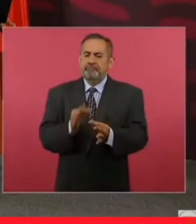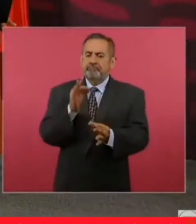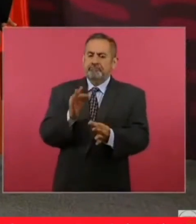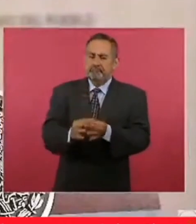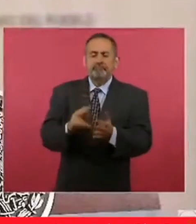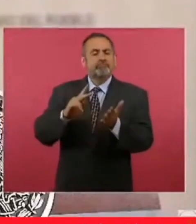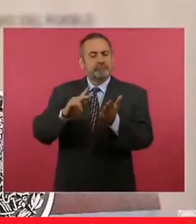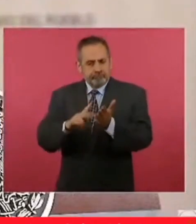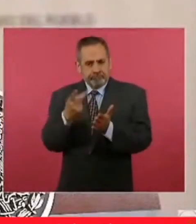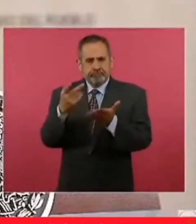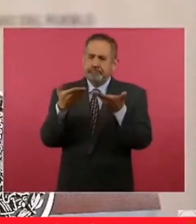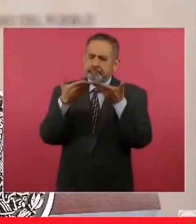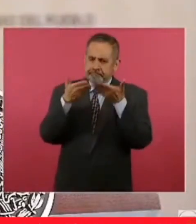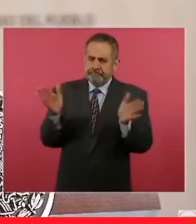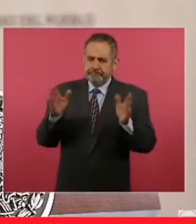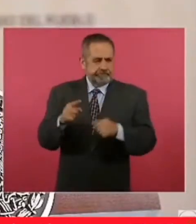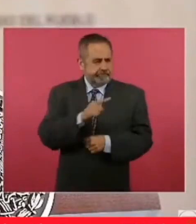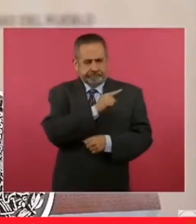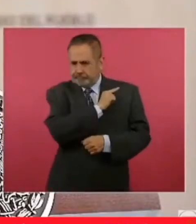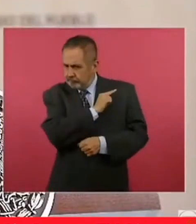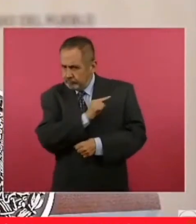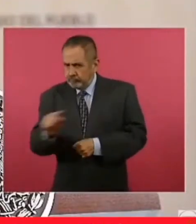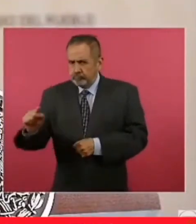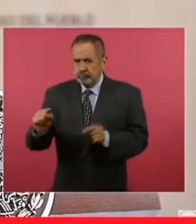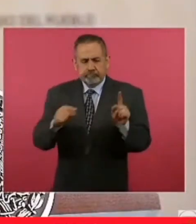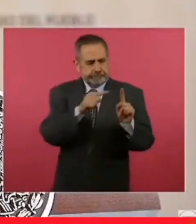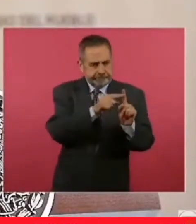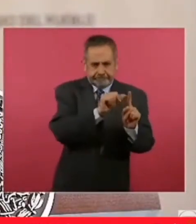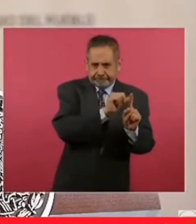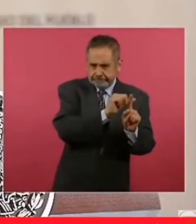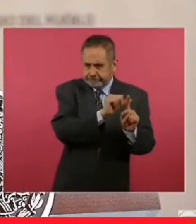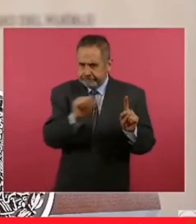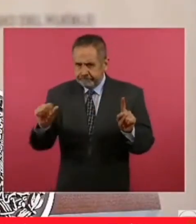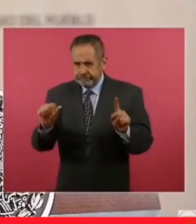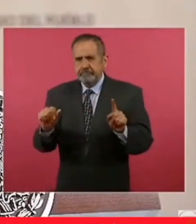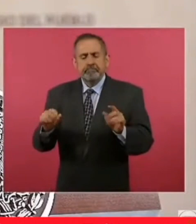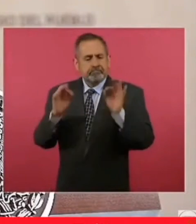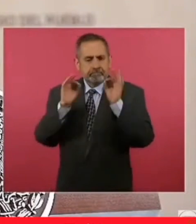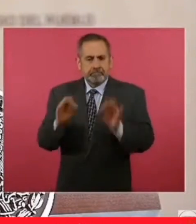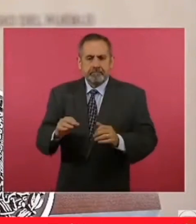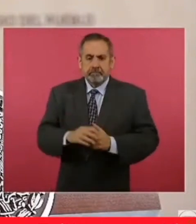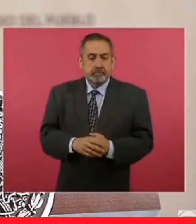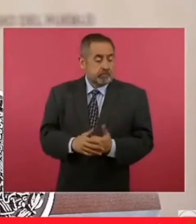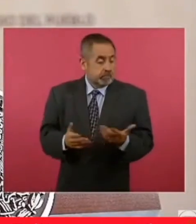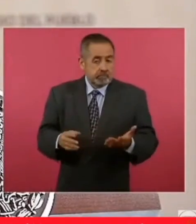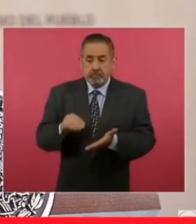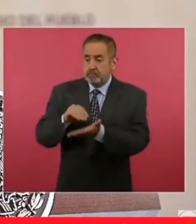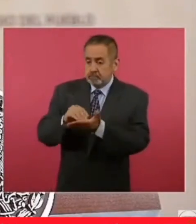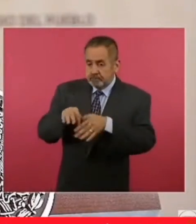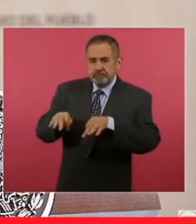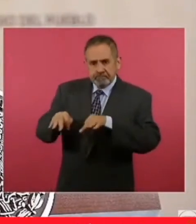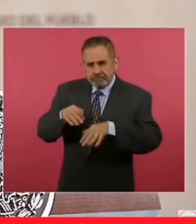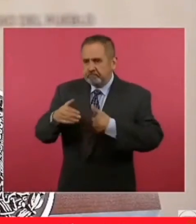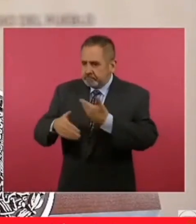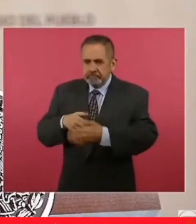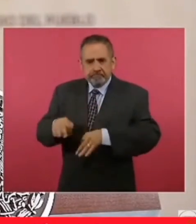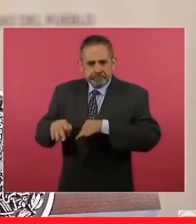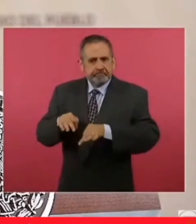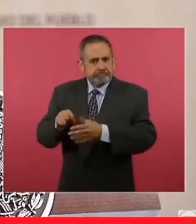la reapertura de toda la línea 12 del metro. Sigue trabajando